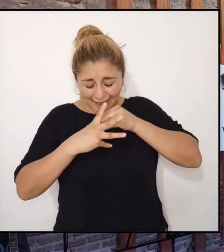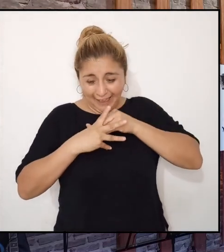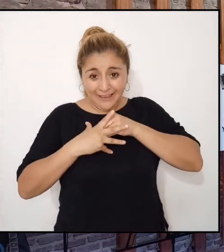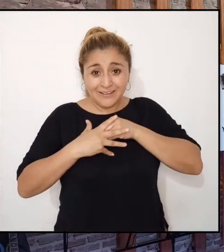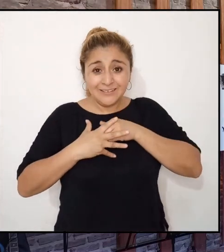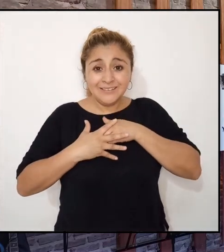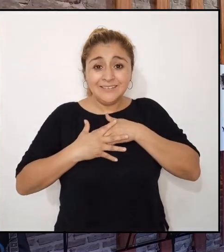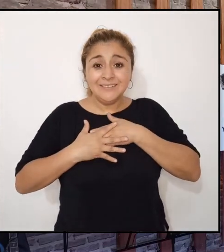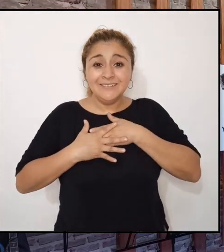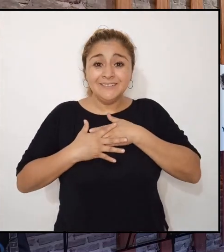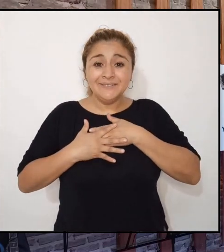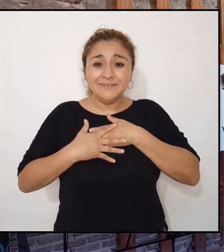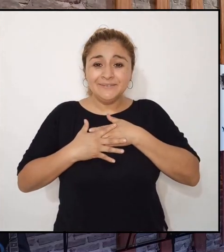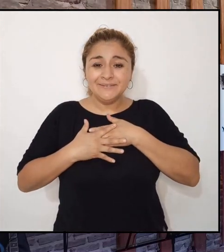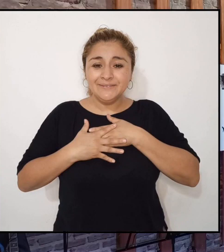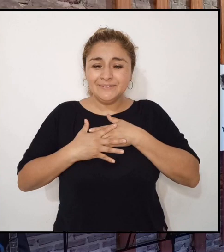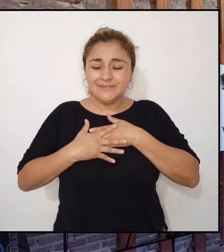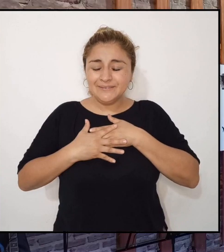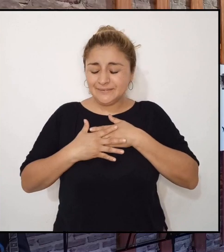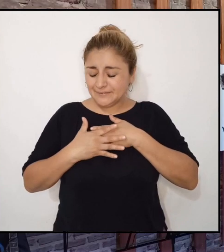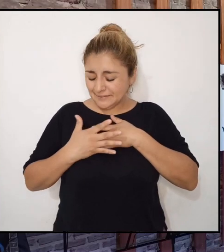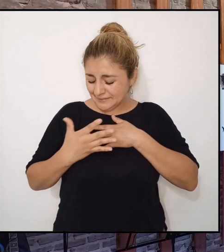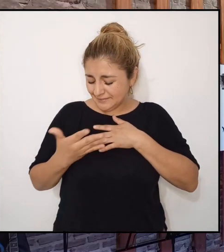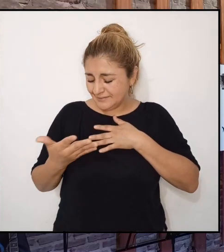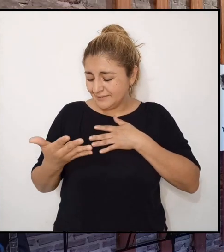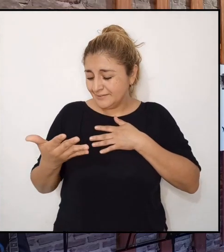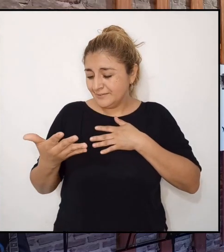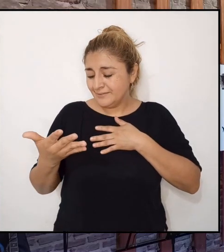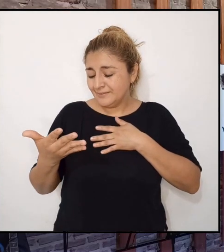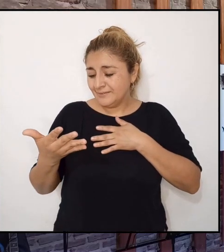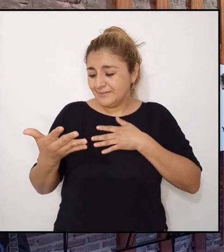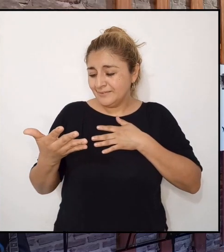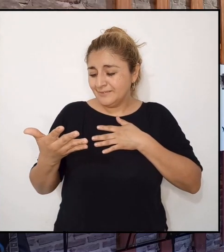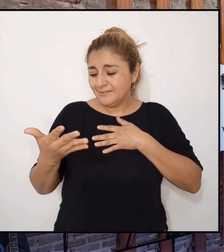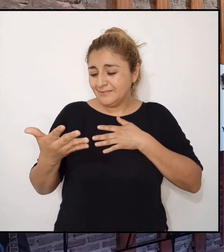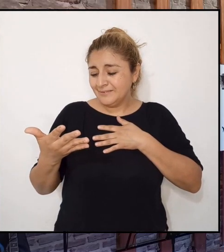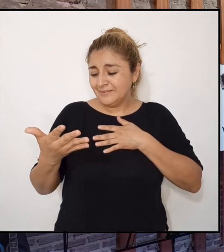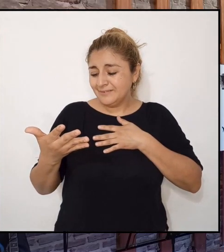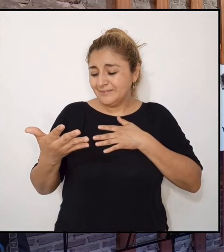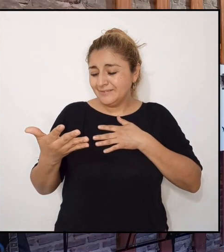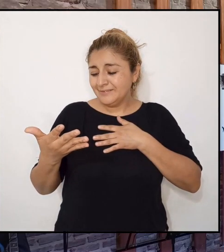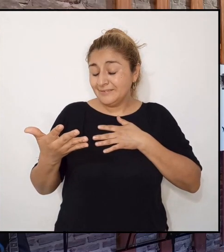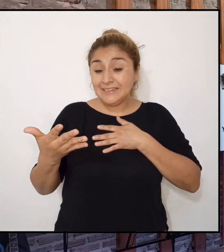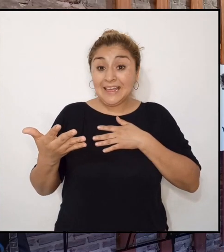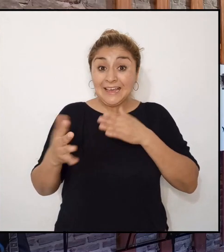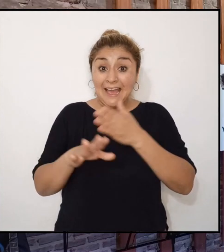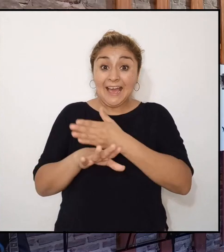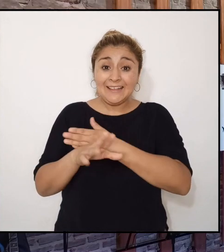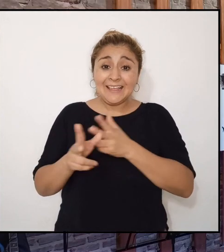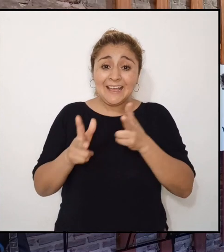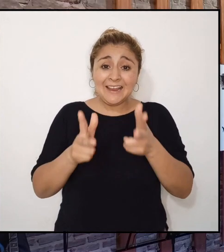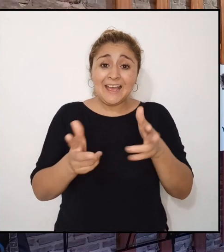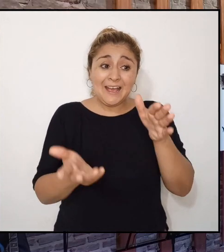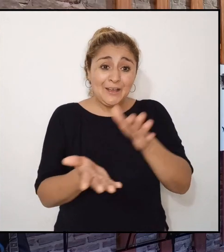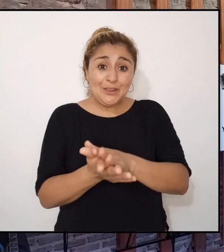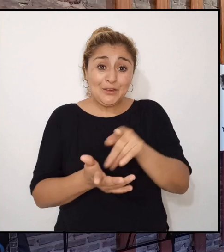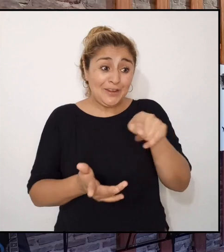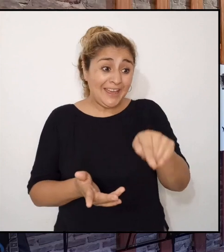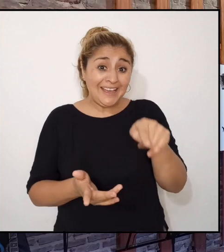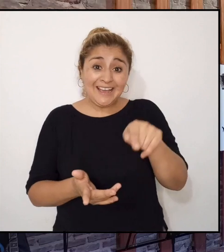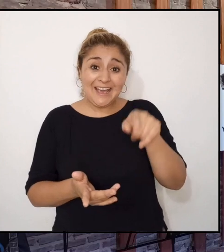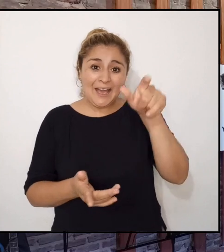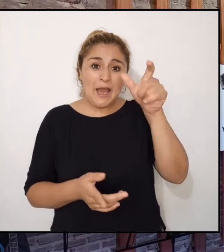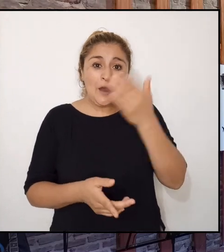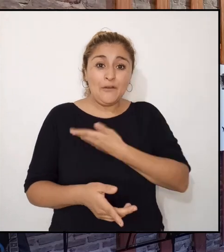acá dice Felipe, muéstranos al Padre y nos basta. ¿Cuántas veces tal vez le dijiste al Señor, bueno, Señor, hace